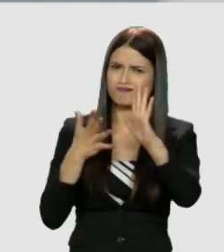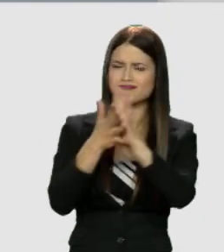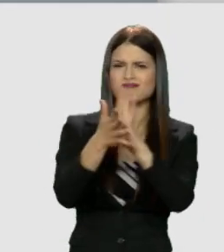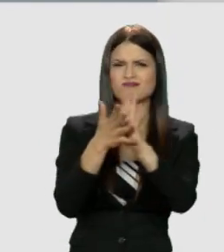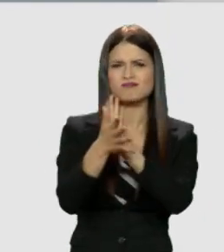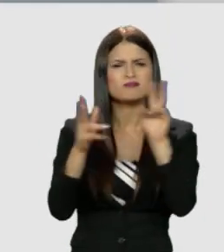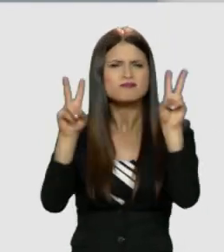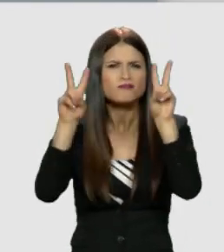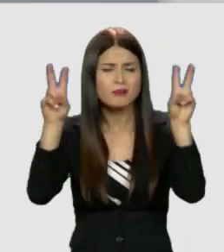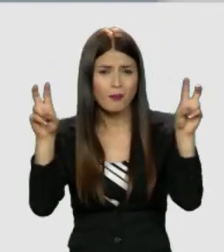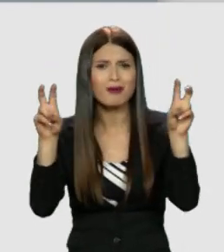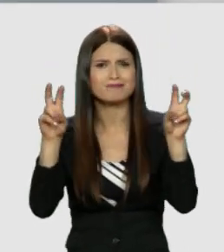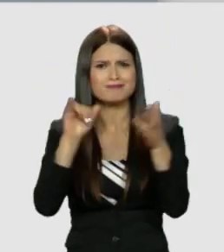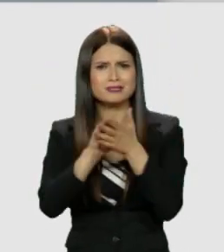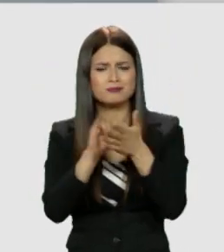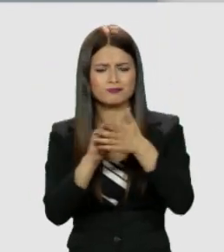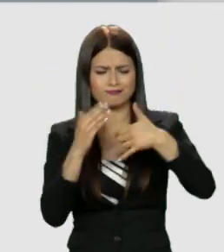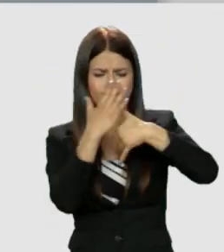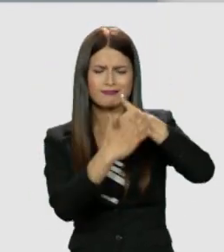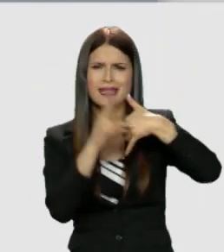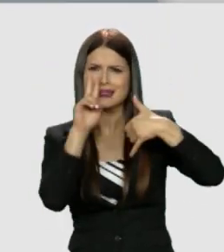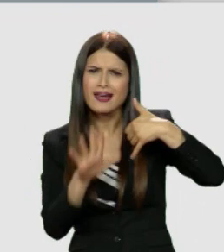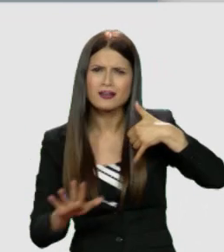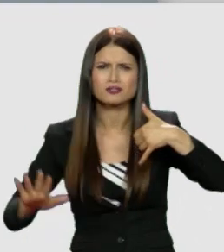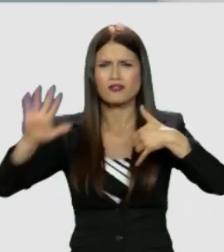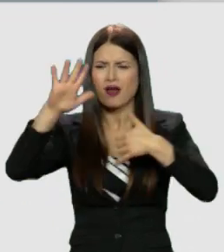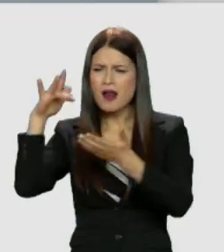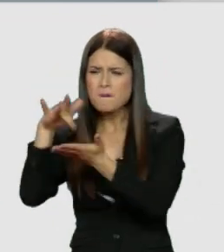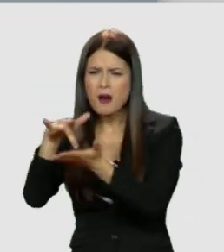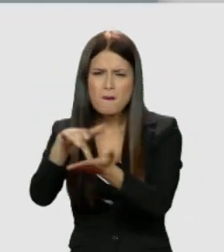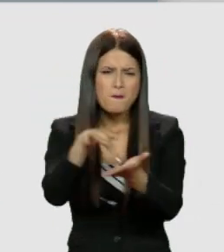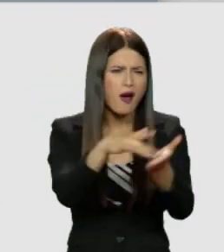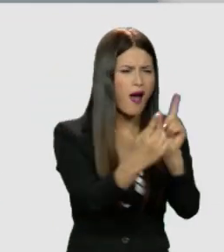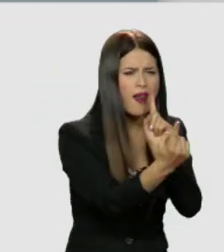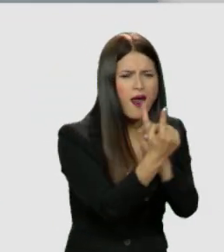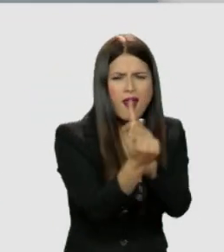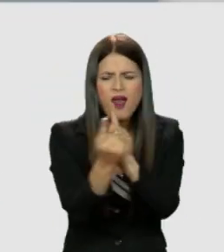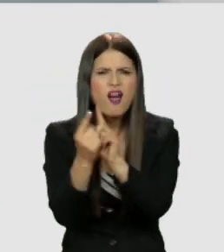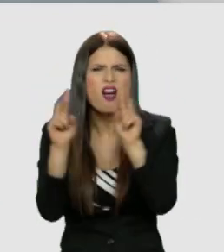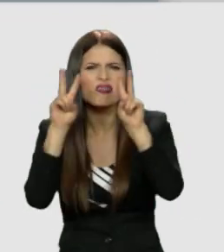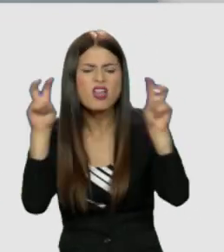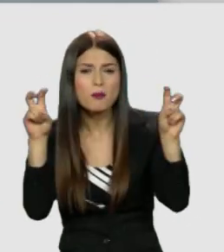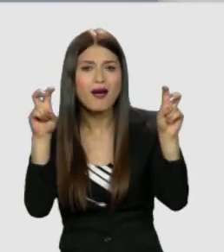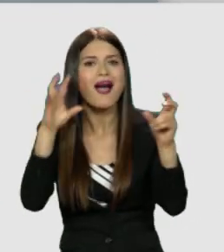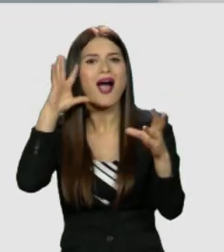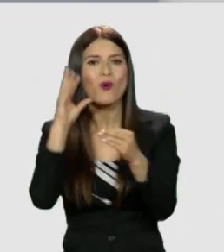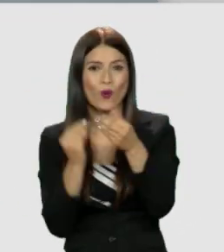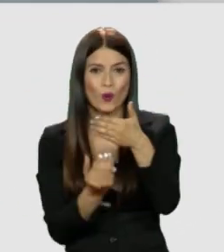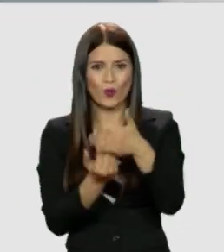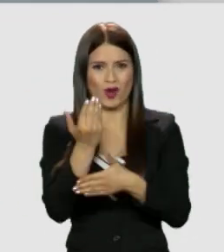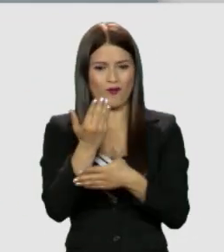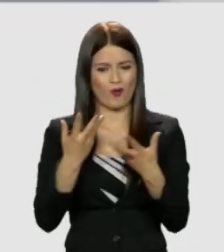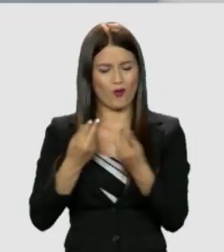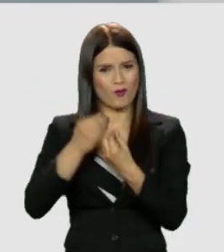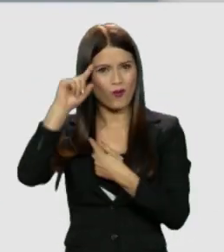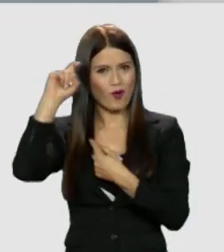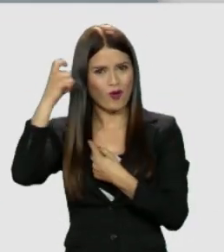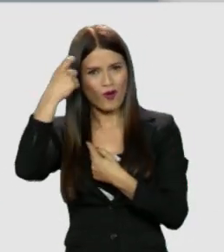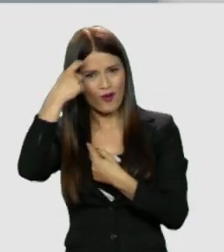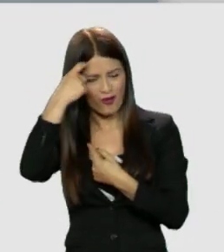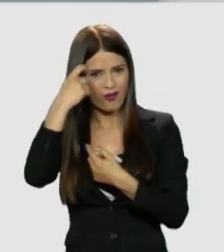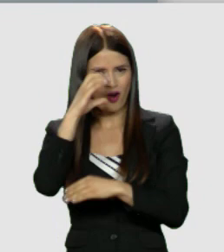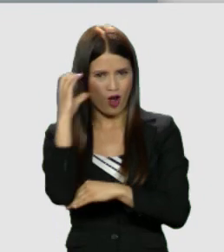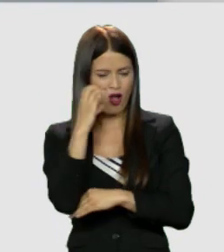diálogo nacional alrededor del nuevo acuerdo de paz con las Farc como ustedes saben durante más de